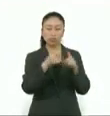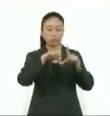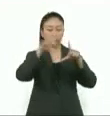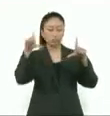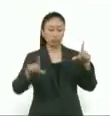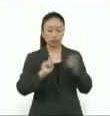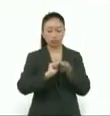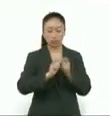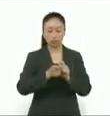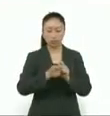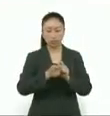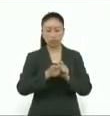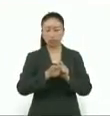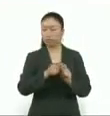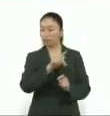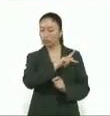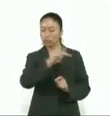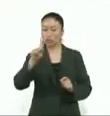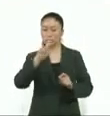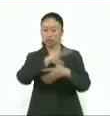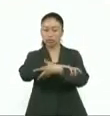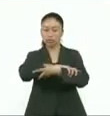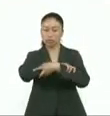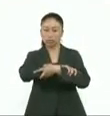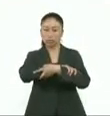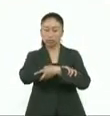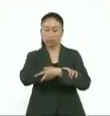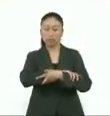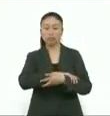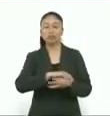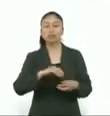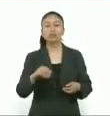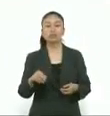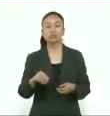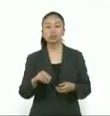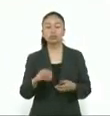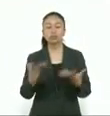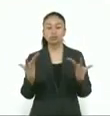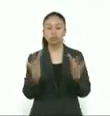todas juntas de la mano de nuestro presidente.